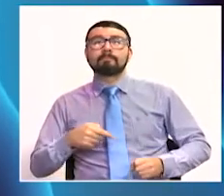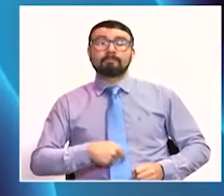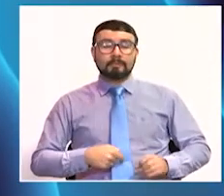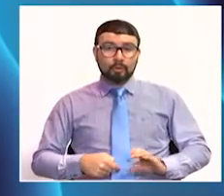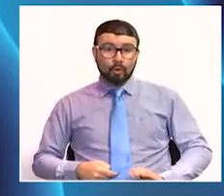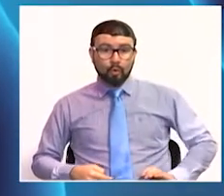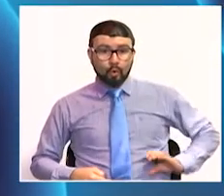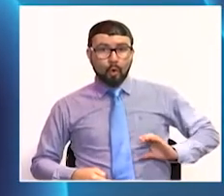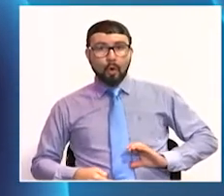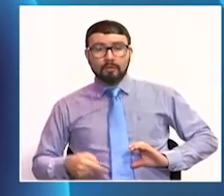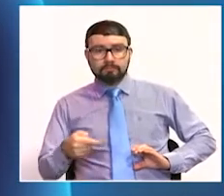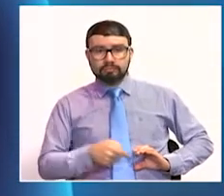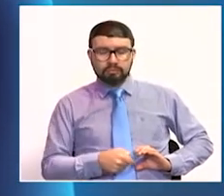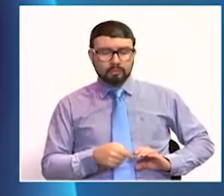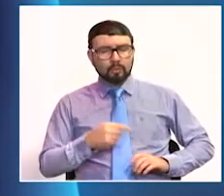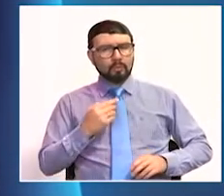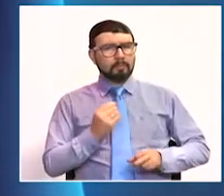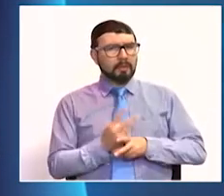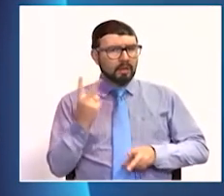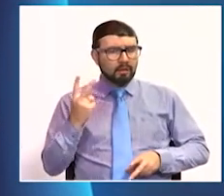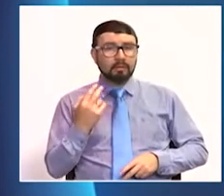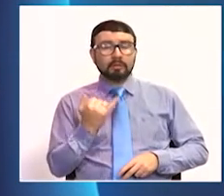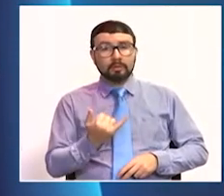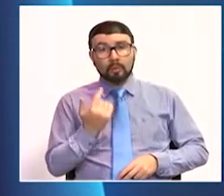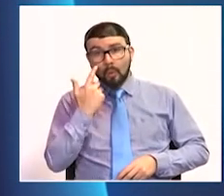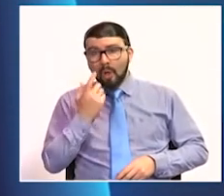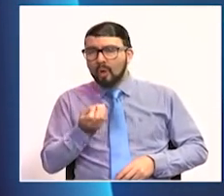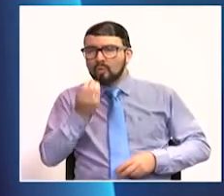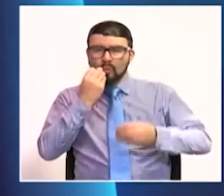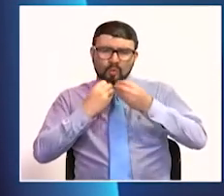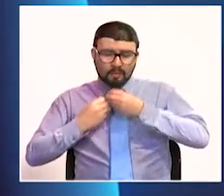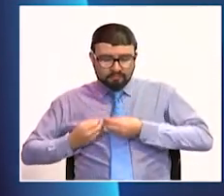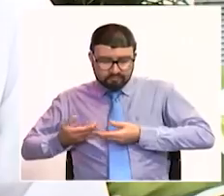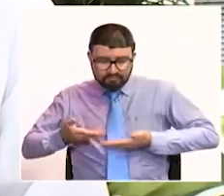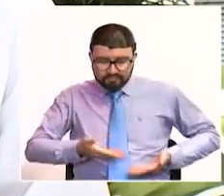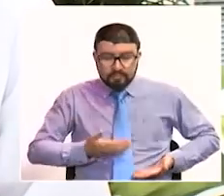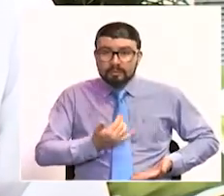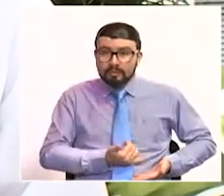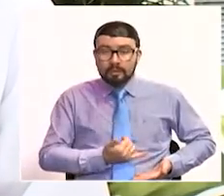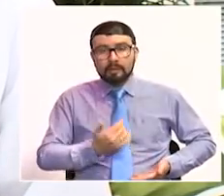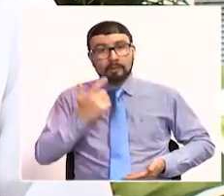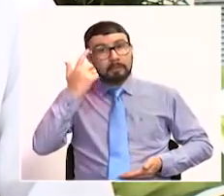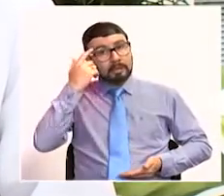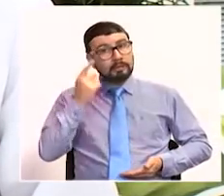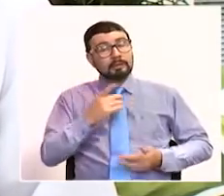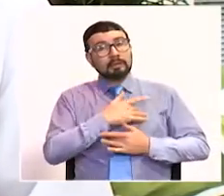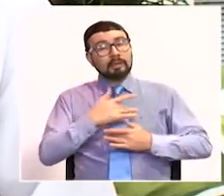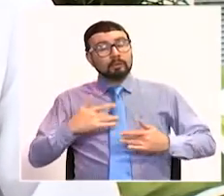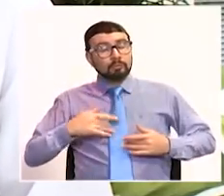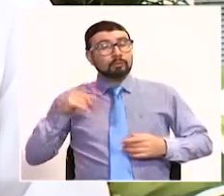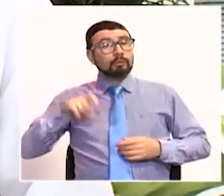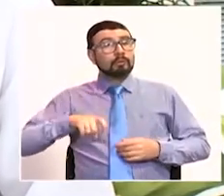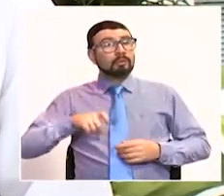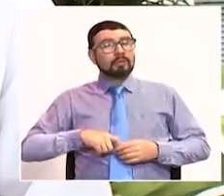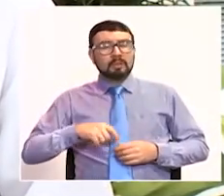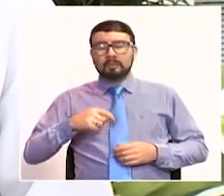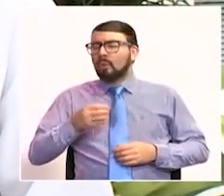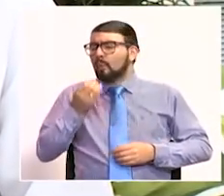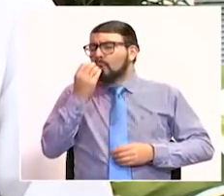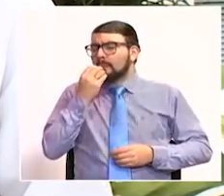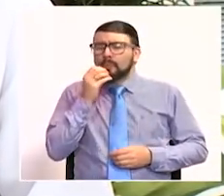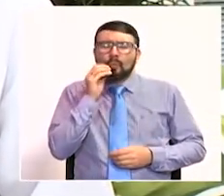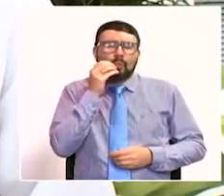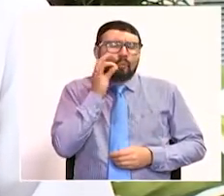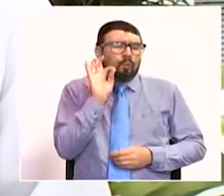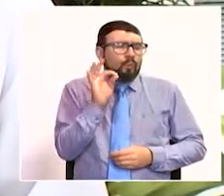mucho cuidado con lo que le estamos dando de comer, porque tenemos que pensar en nuestra salud por encima del sabor de los alimentos, que